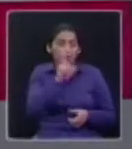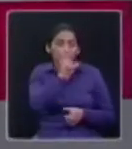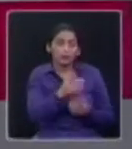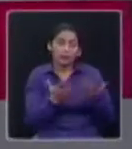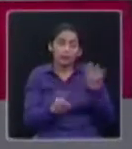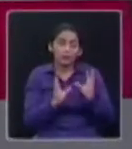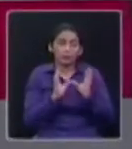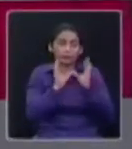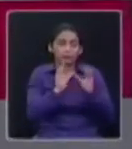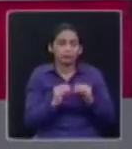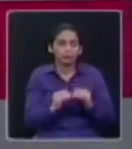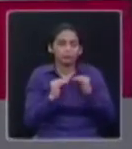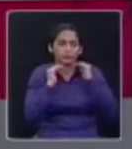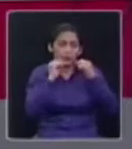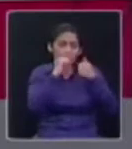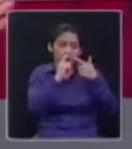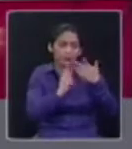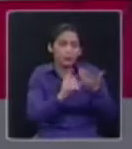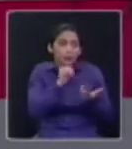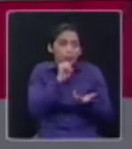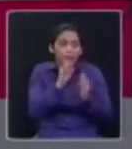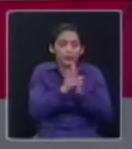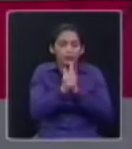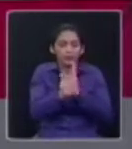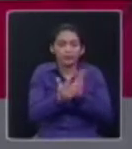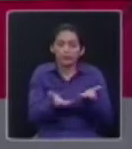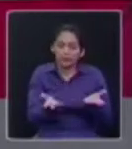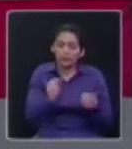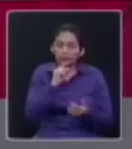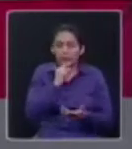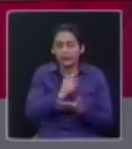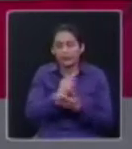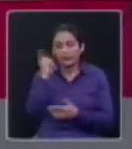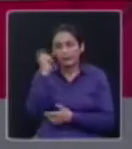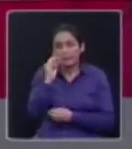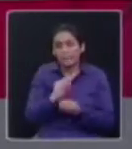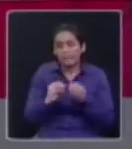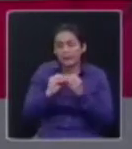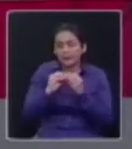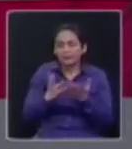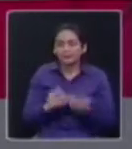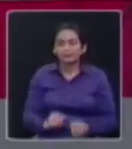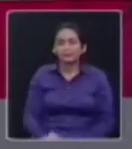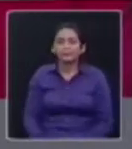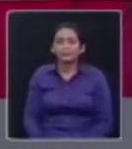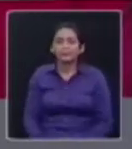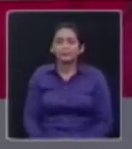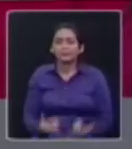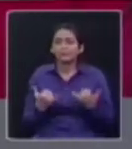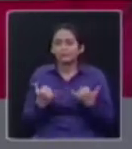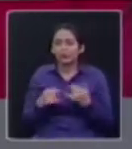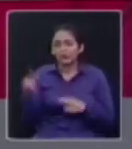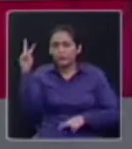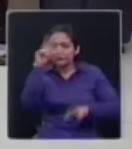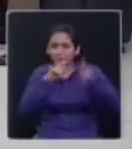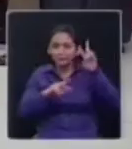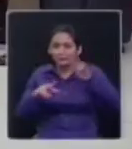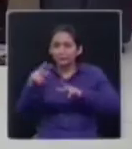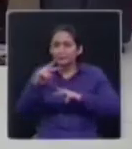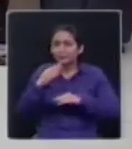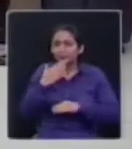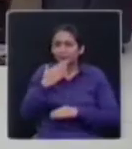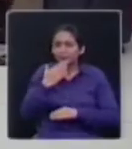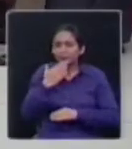otras importantes componentes para ese éxito. Y bueno, ¿cuáles son las competencias que evalúa este modelo?